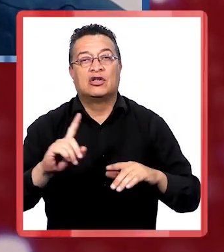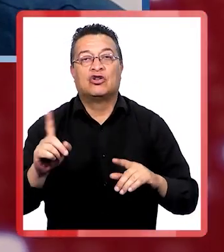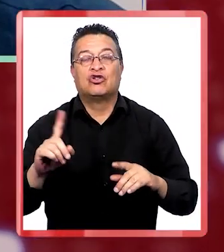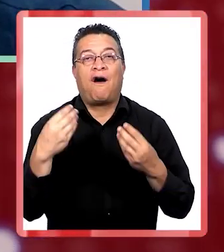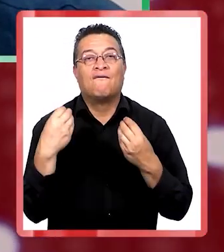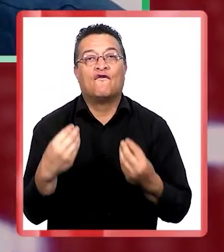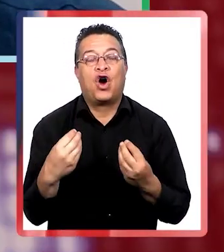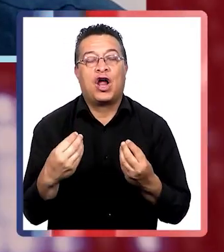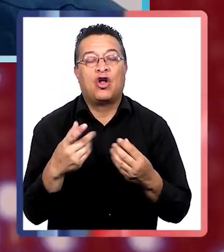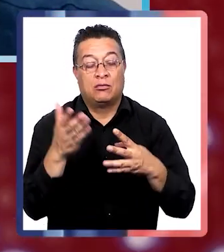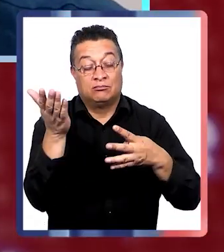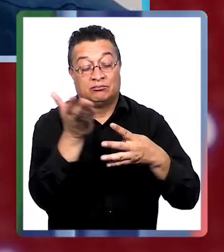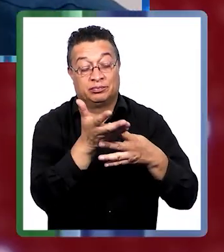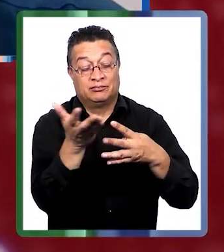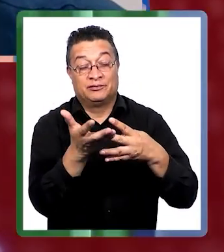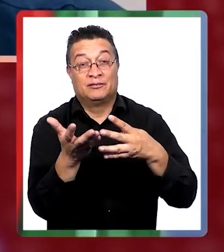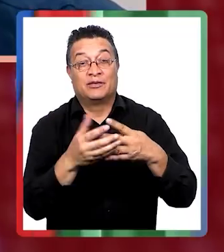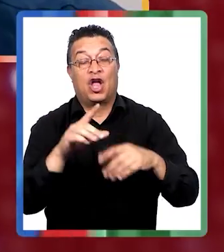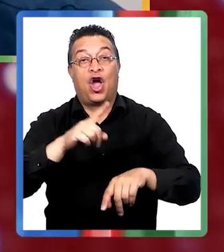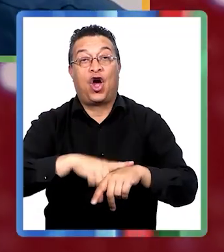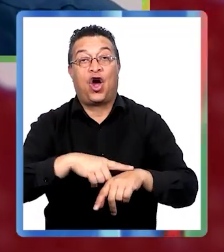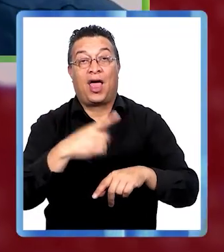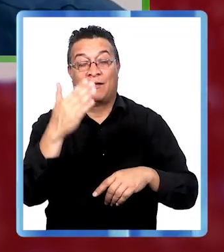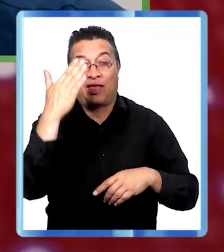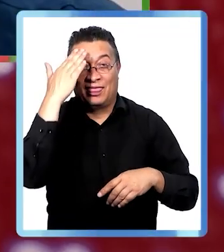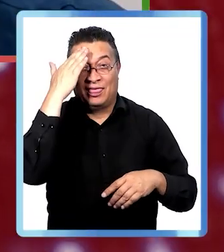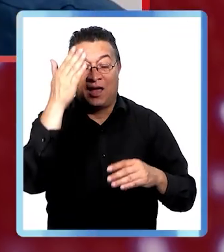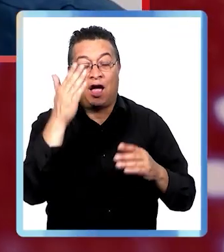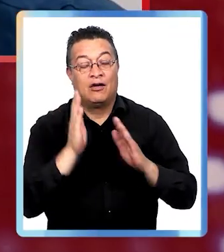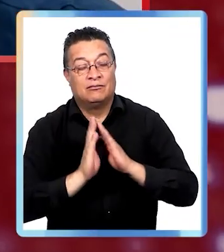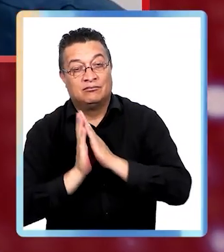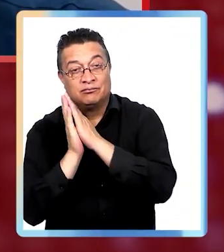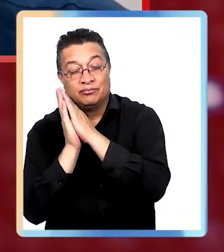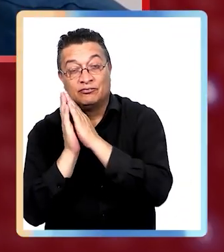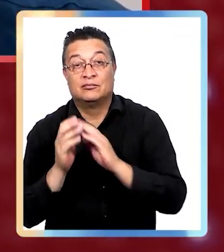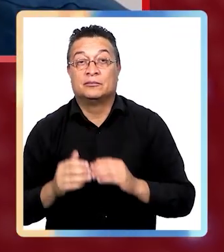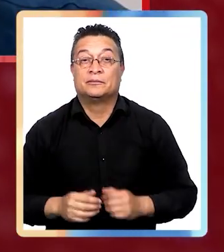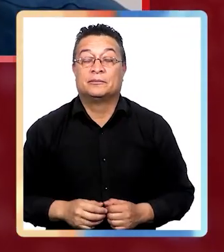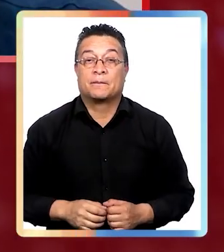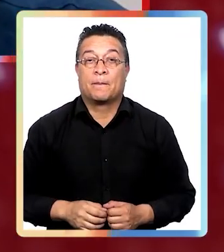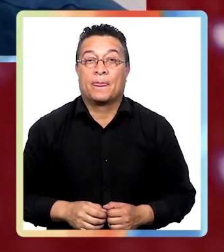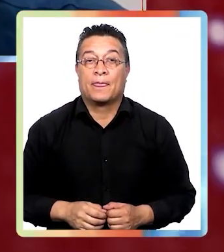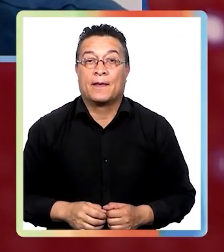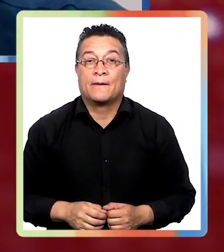tan conveniente el ir repartiendo las horas de sueño a lo largo del día, ¿no?